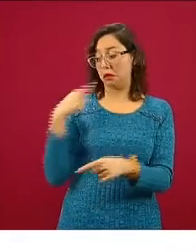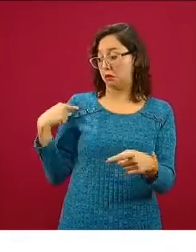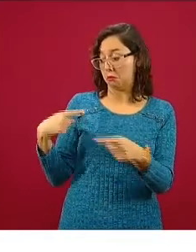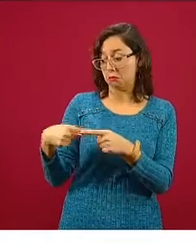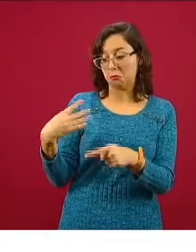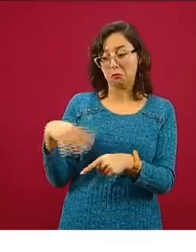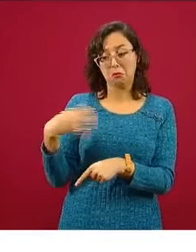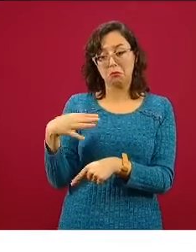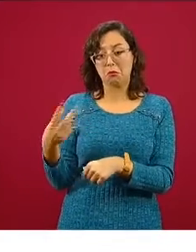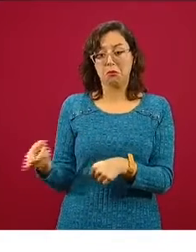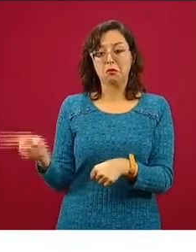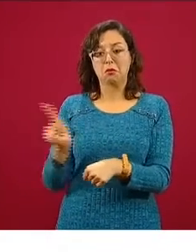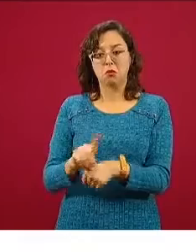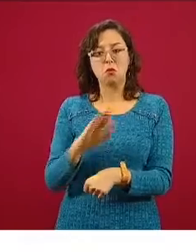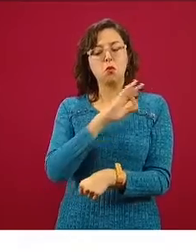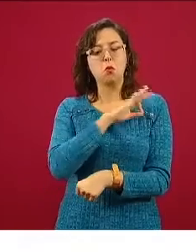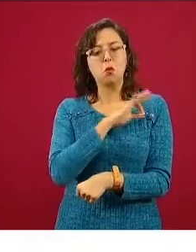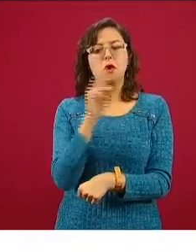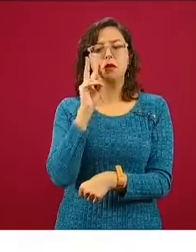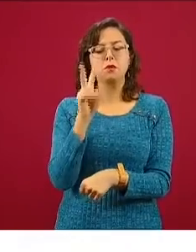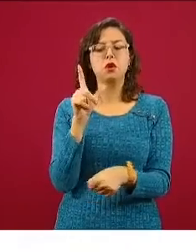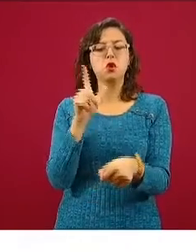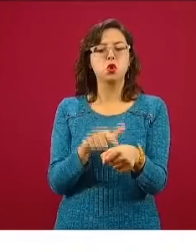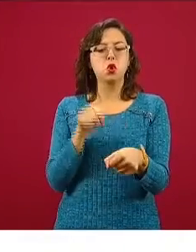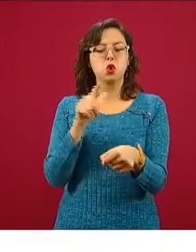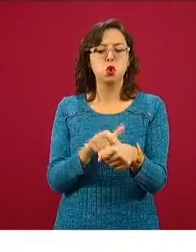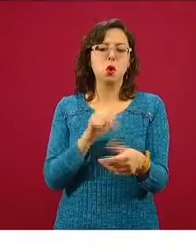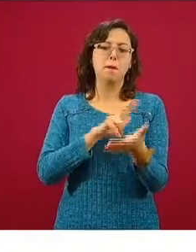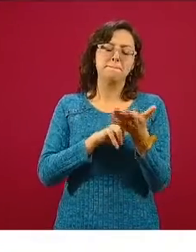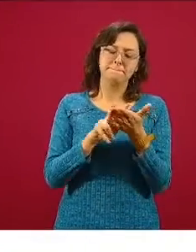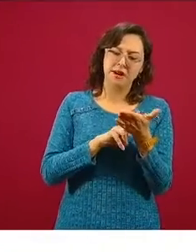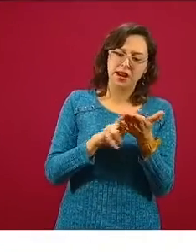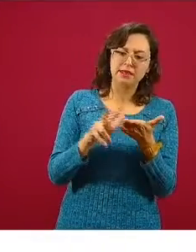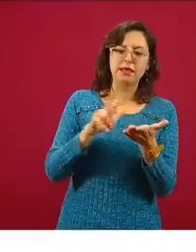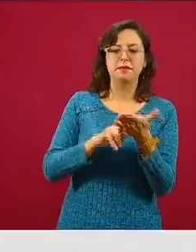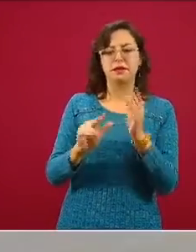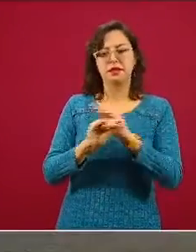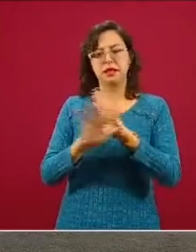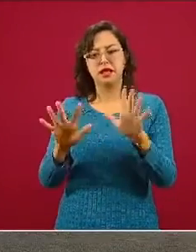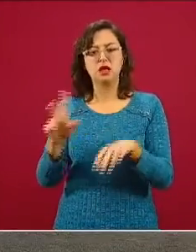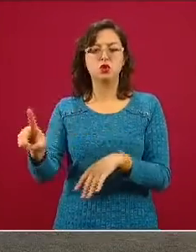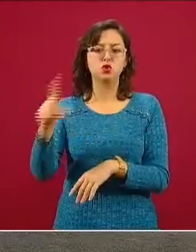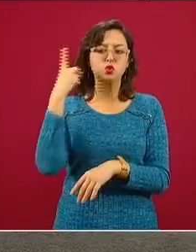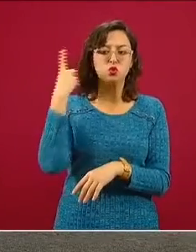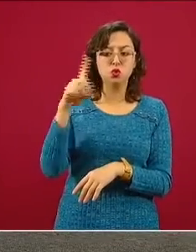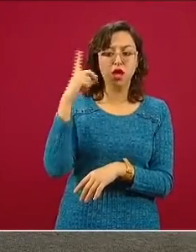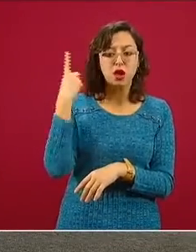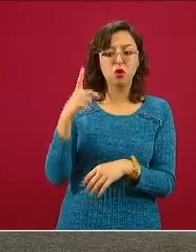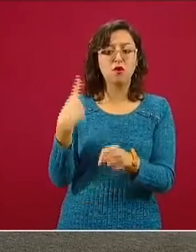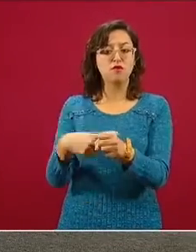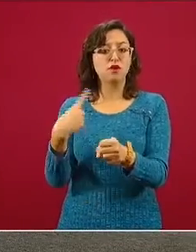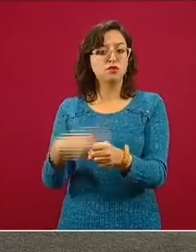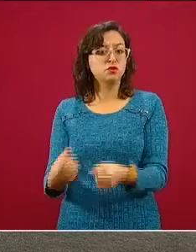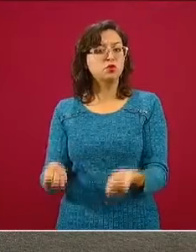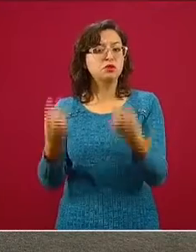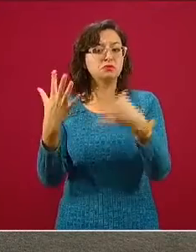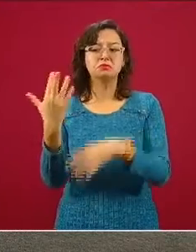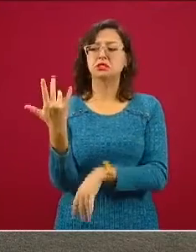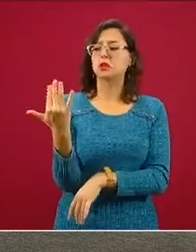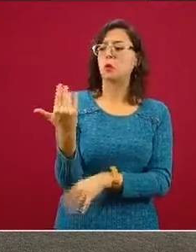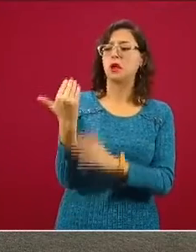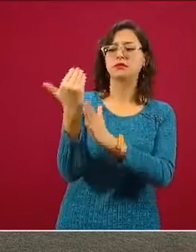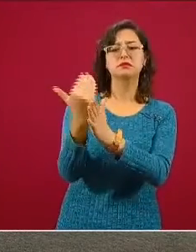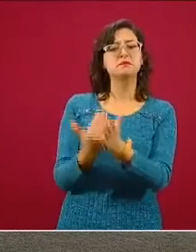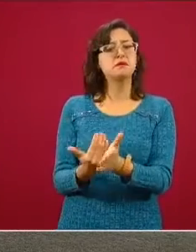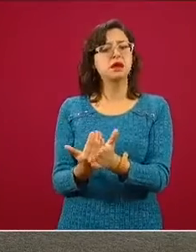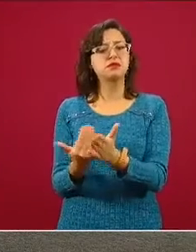y se ven en el mapa pintados de color verde o verde claro incluso, como Durango, que tiene menos de 50 casos recientes